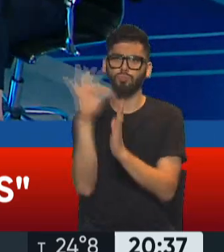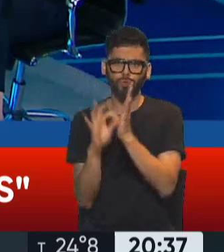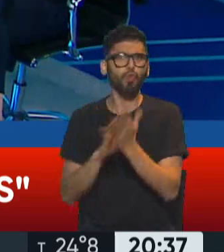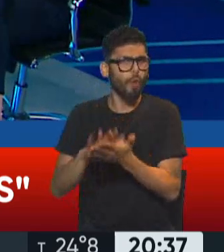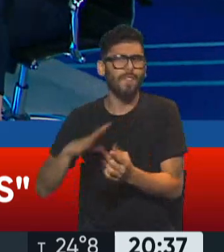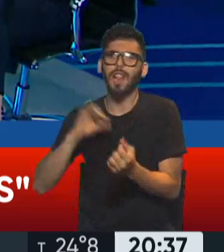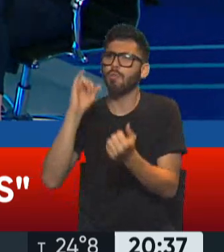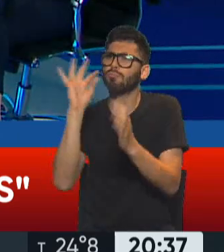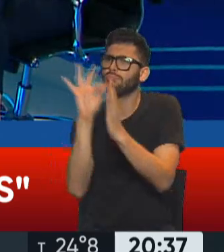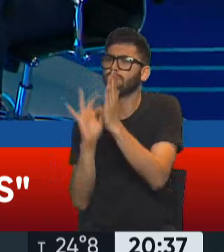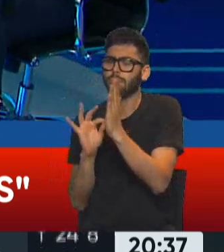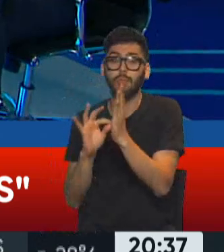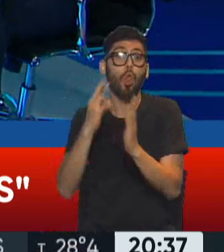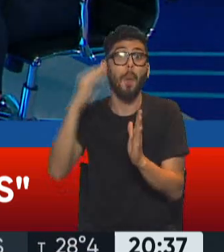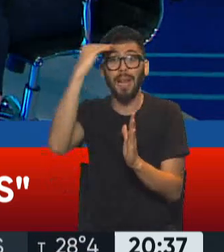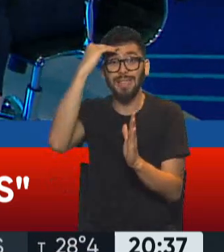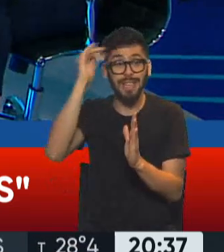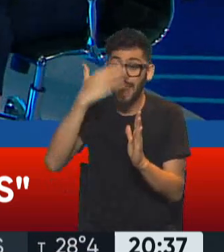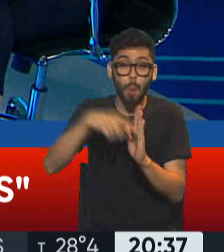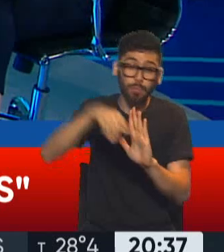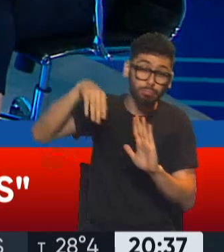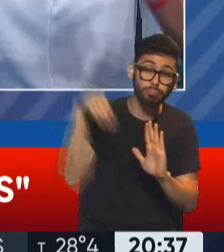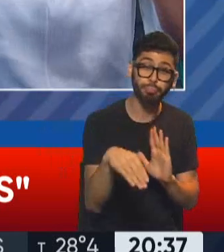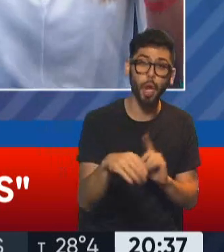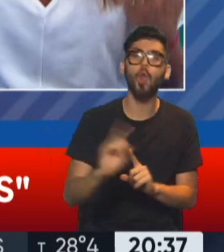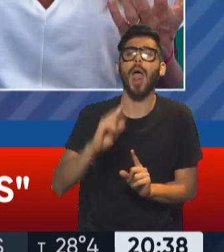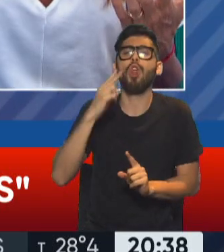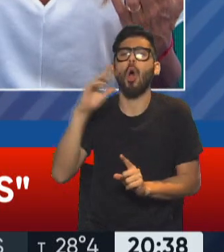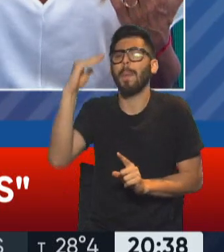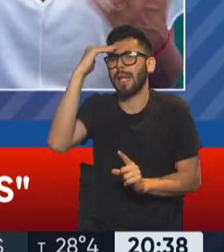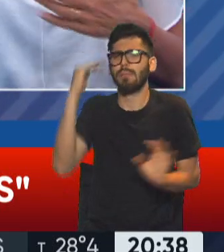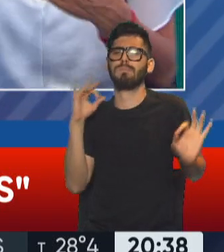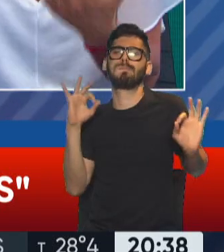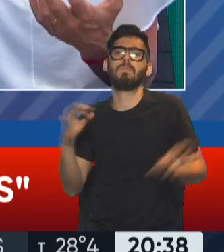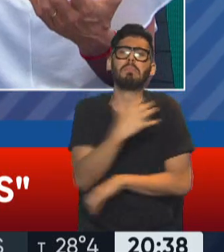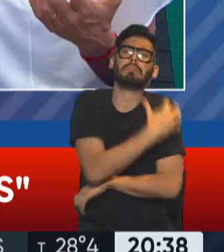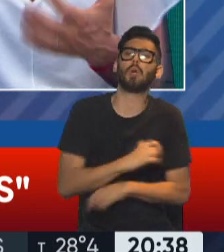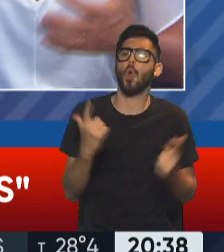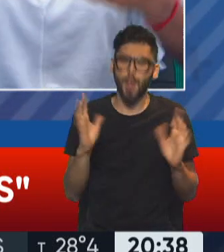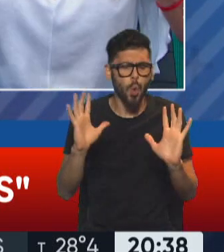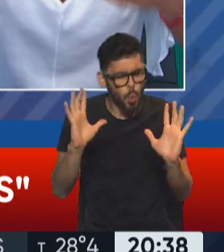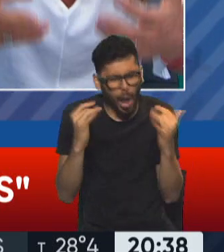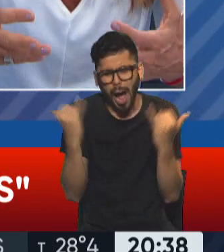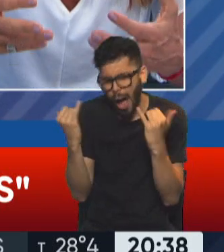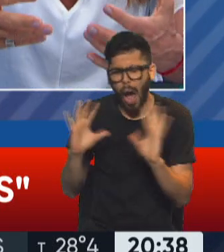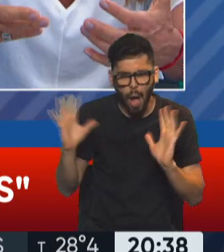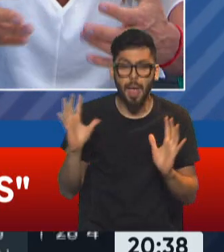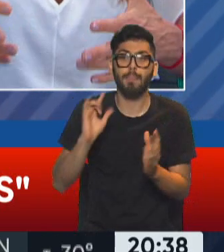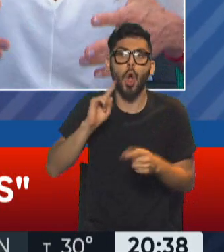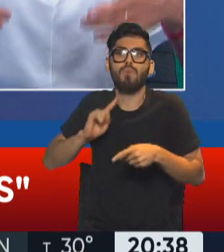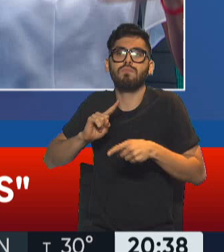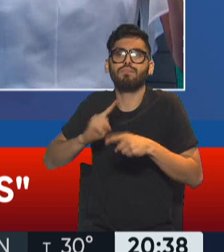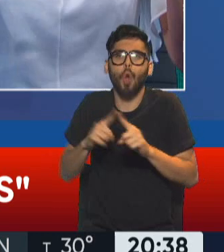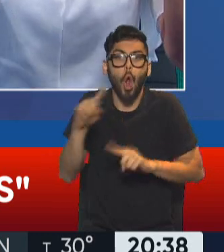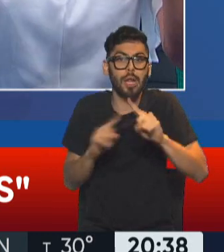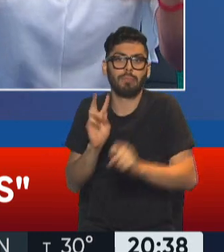2015, se fue a pique con ellos. No es que nosotros en el 2015 decíamos que no teníamos pobreza, claro que la teníamos políticas de contención,